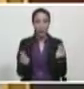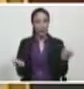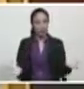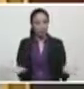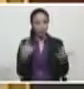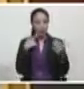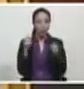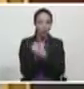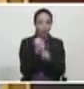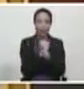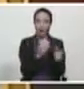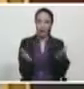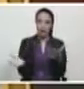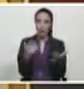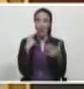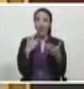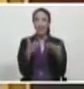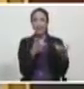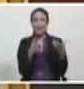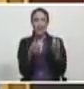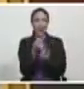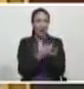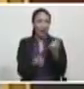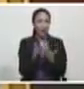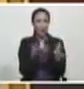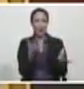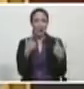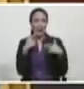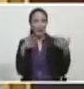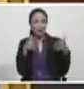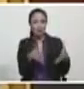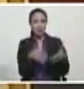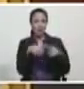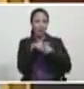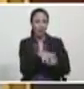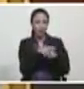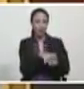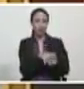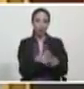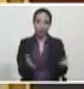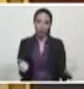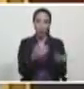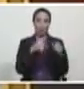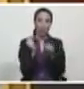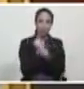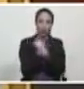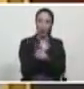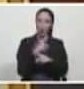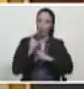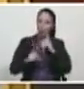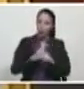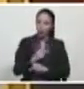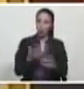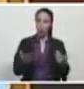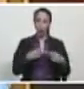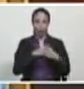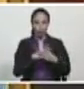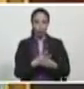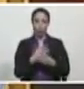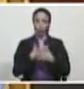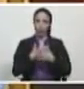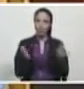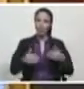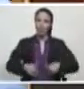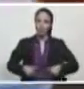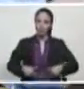contrario, mientras más guerra económica y eléctrica, más trabajo, más producción, más voluntad, más empeño por